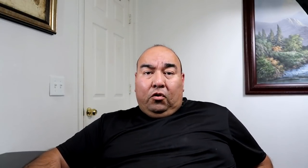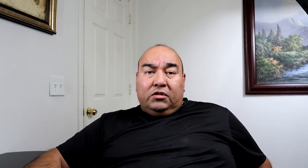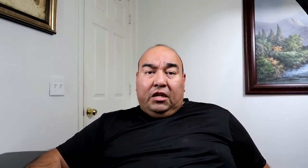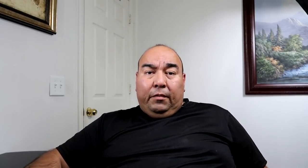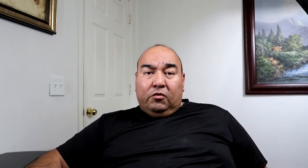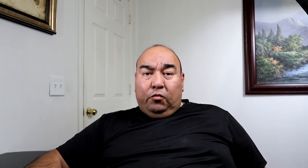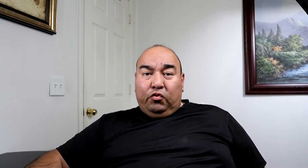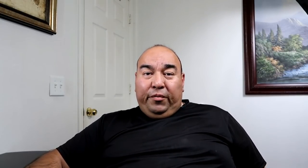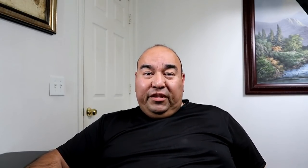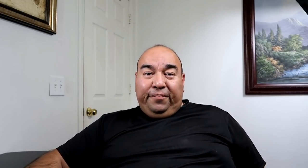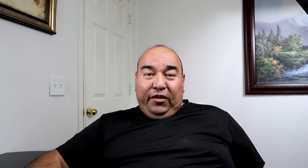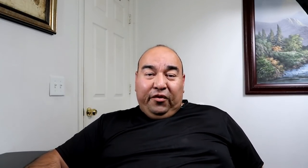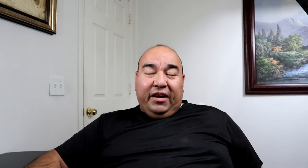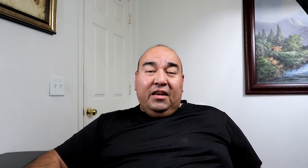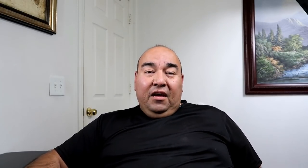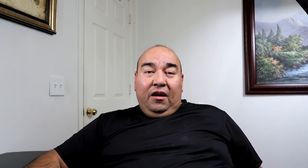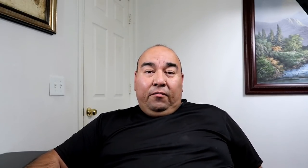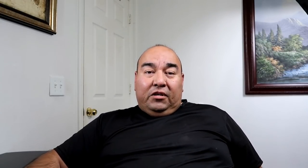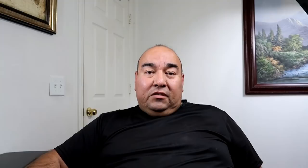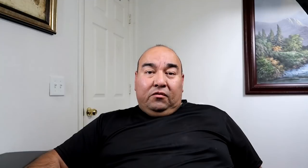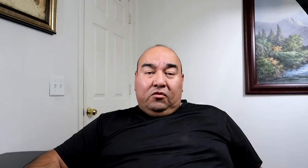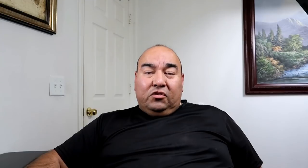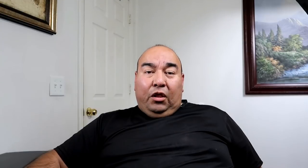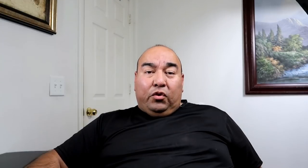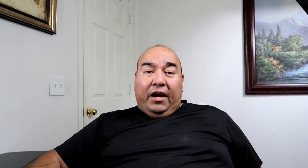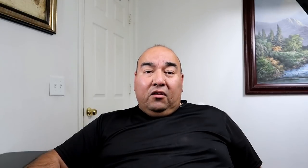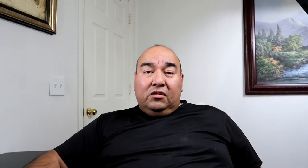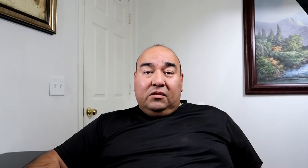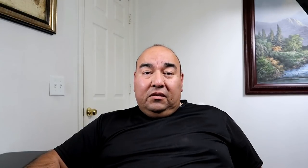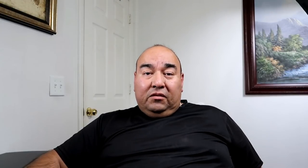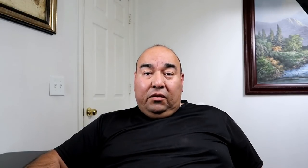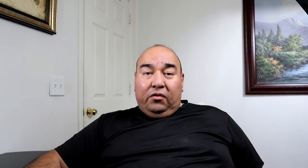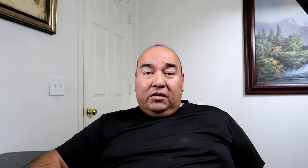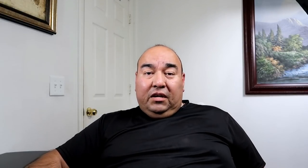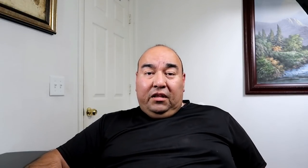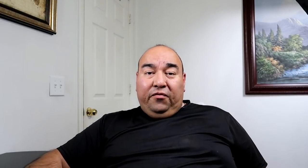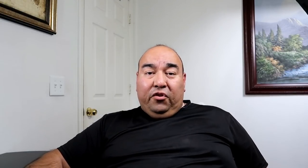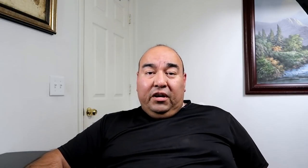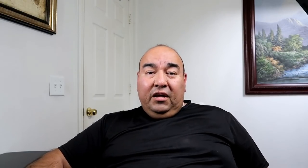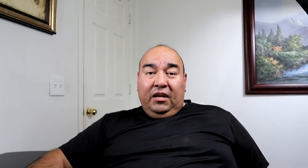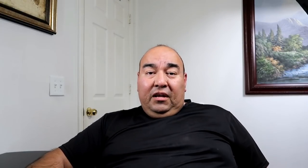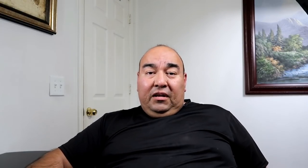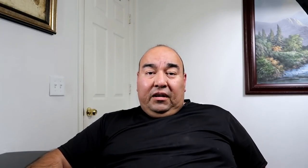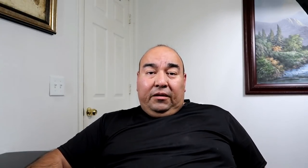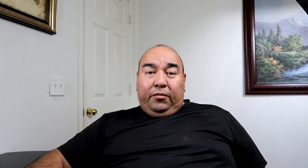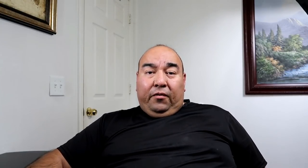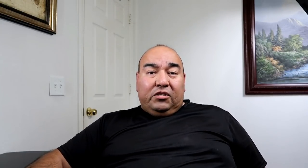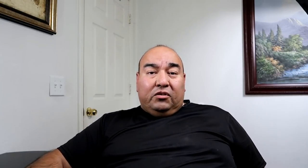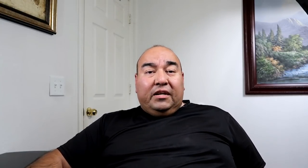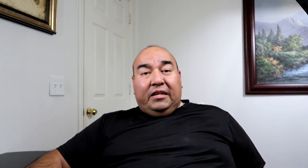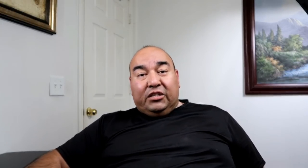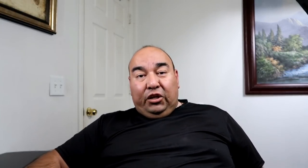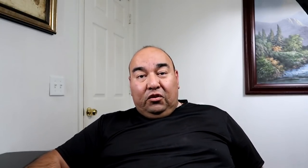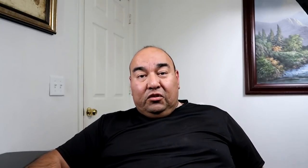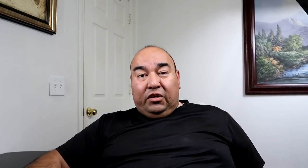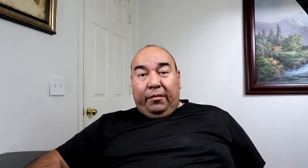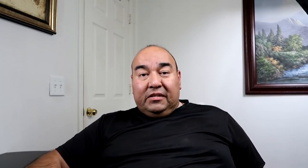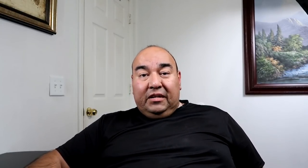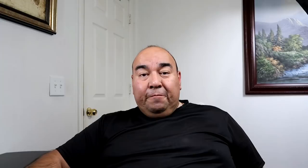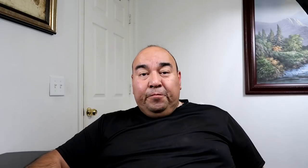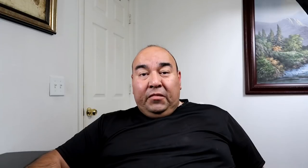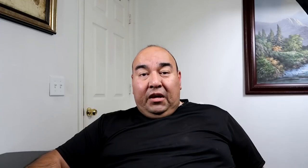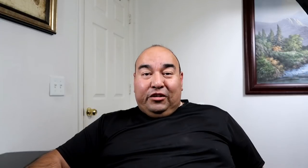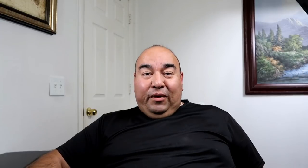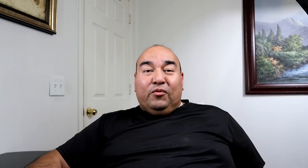y a lo mejor nos animamos mutuamente, ¿ok? Pues un gusto saludarlos, los saludo desde California, y por favor, si no están inscritos,